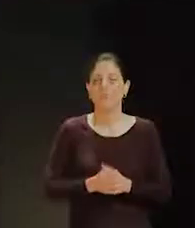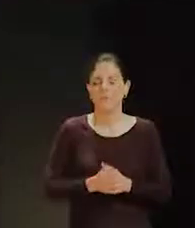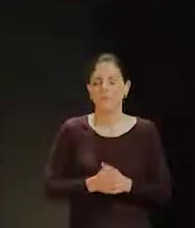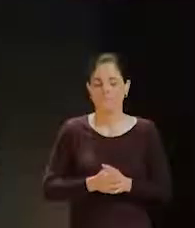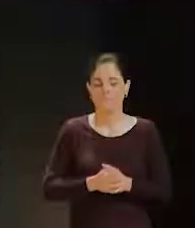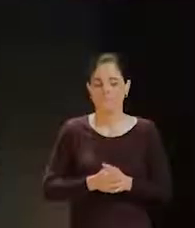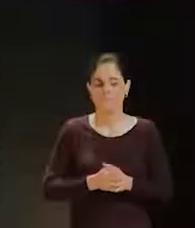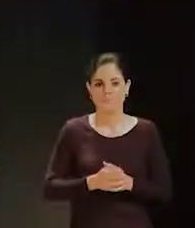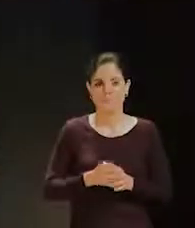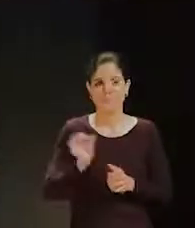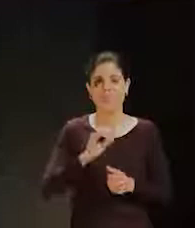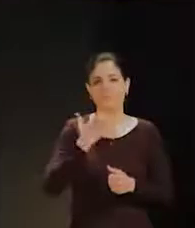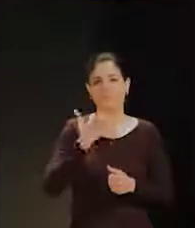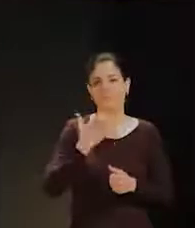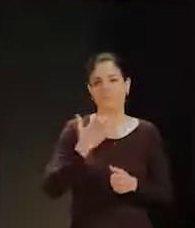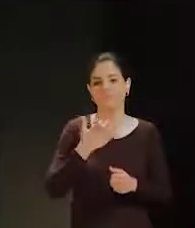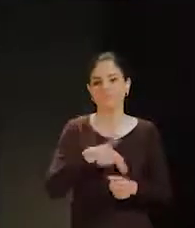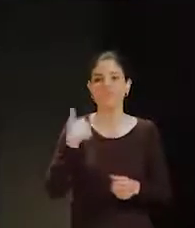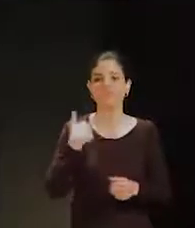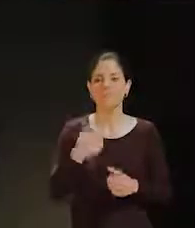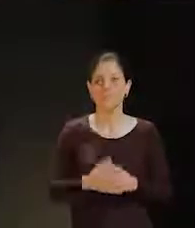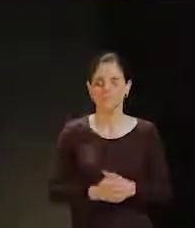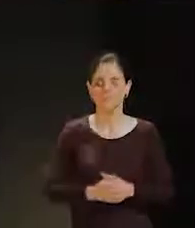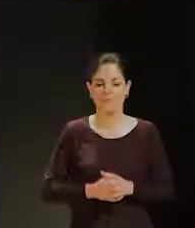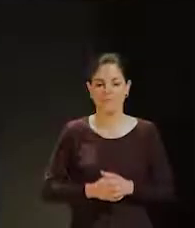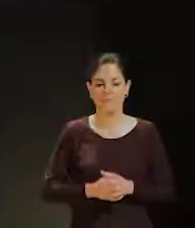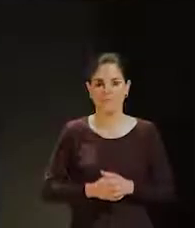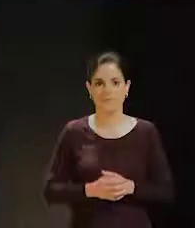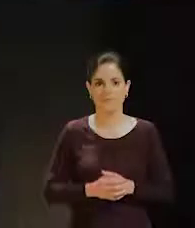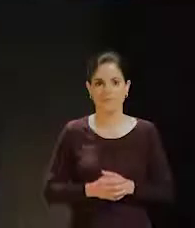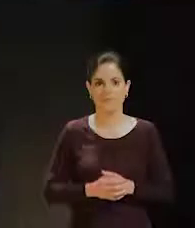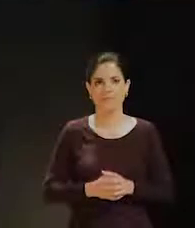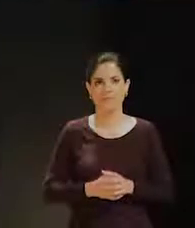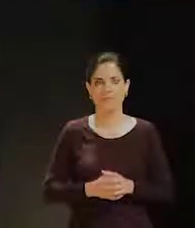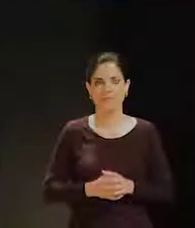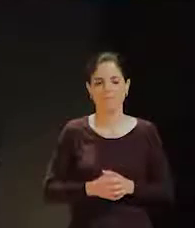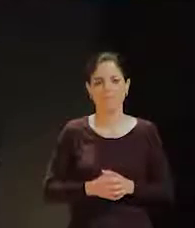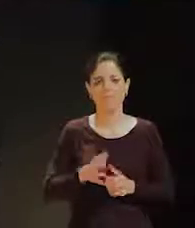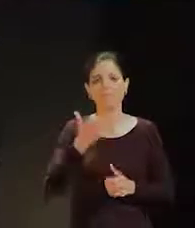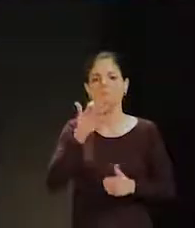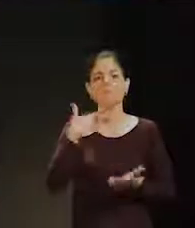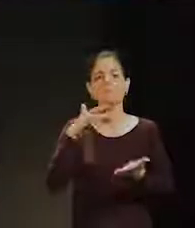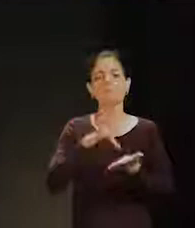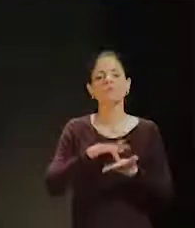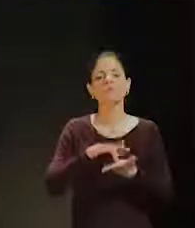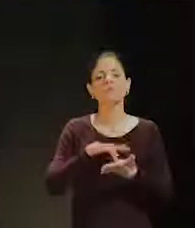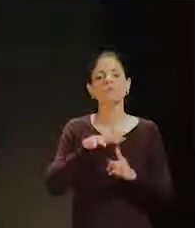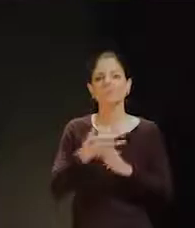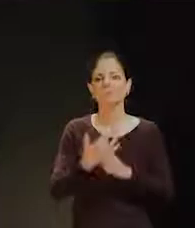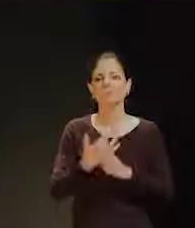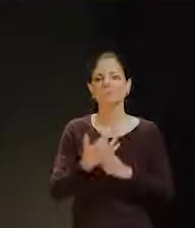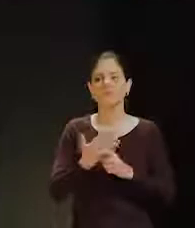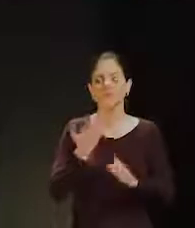hace, los españoles lo hacen. O lo contrario, me seducen un poco de mí.